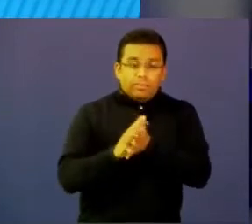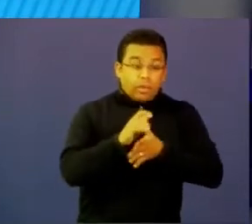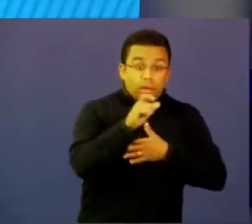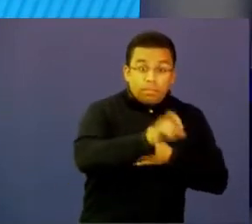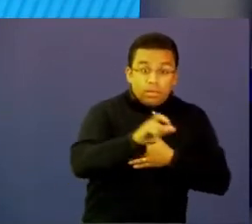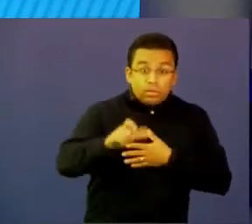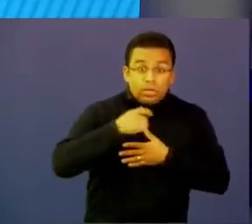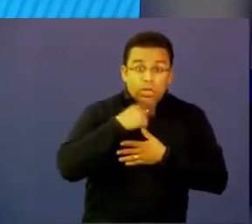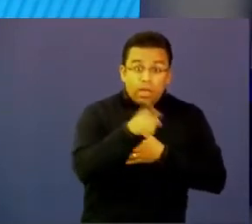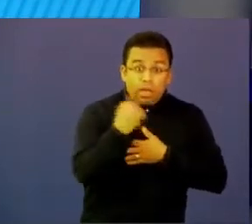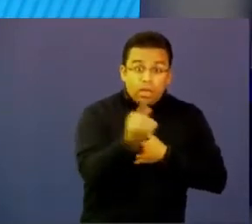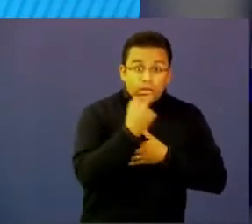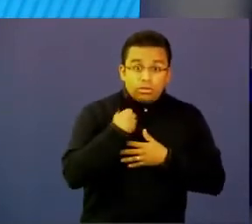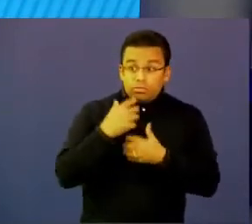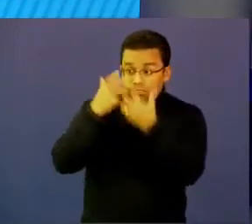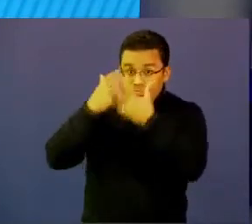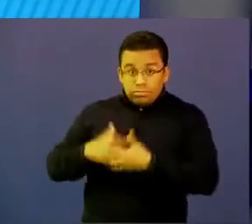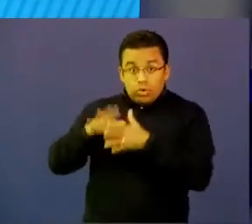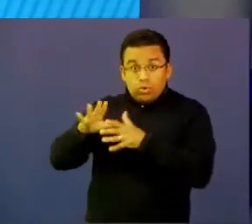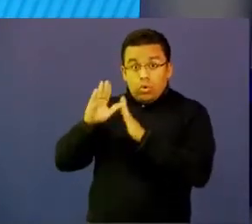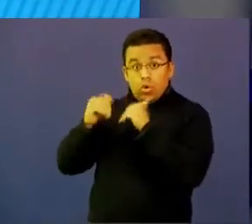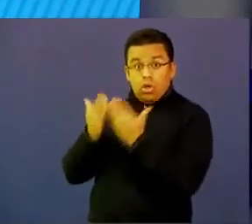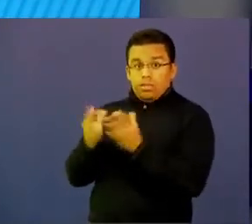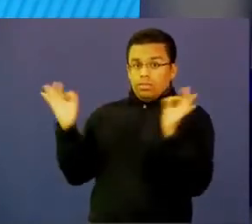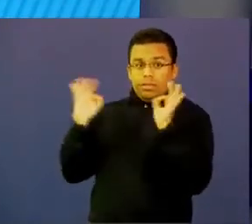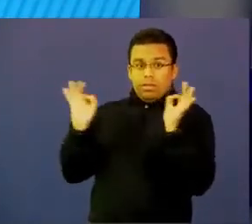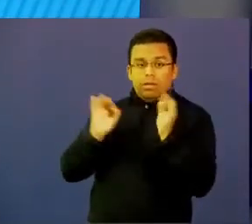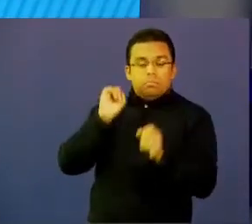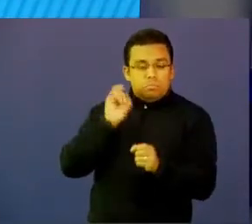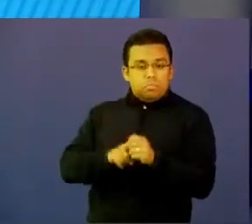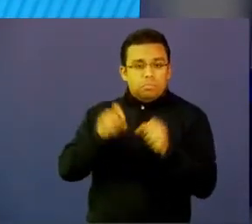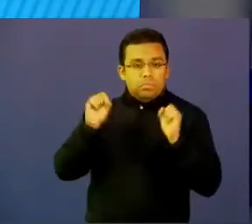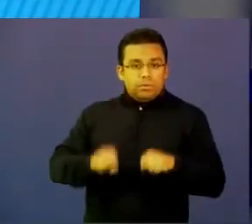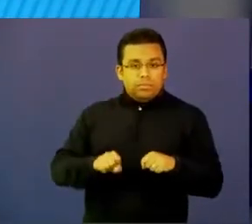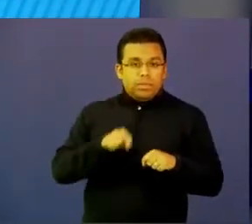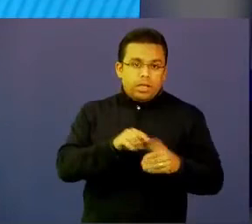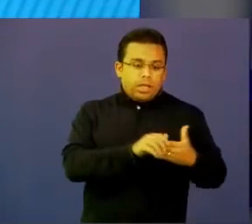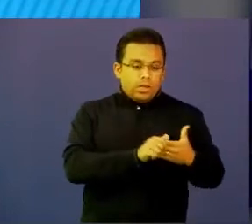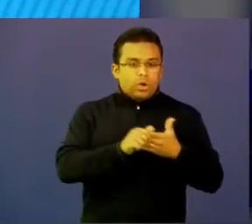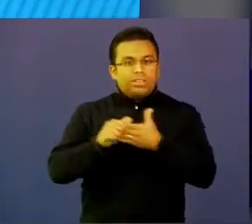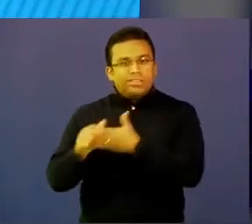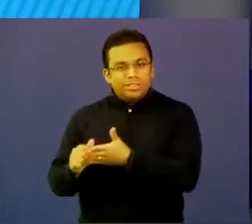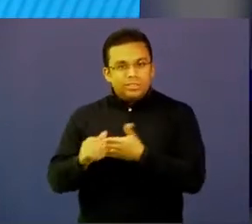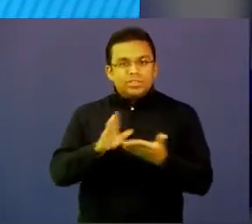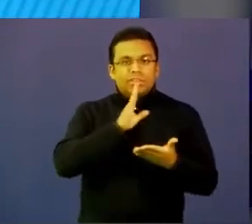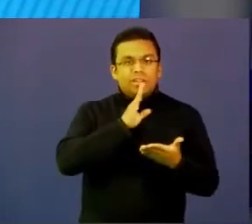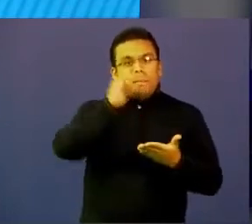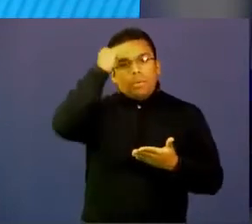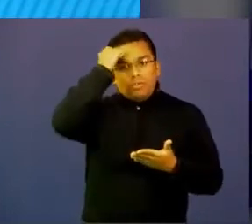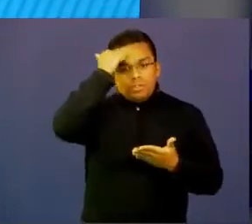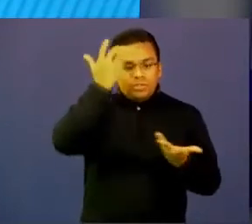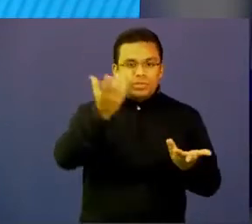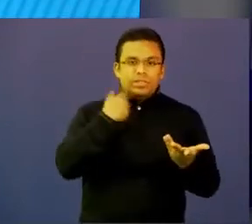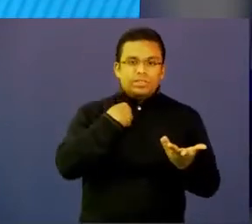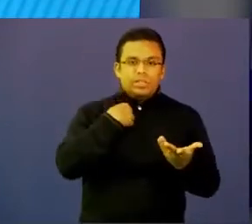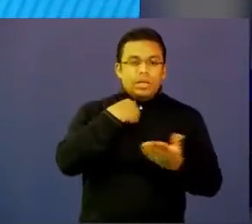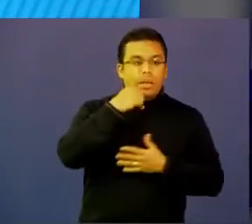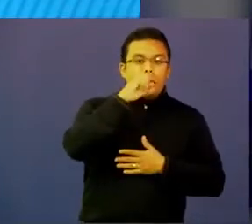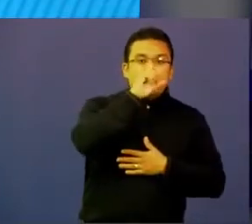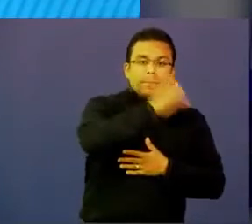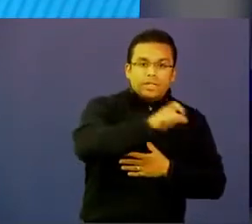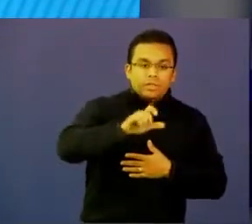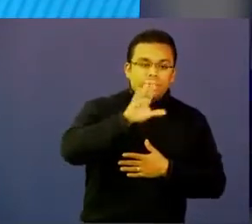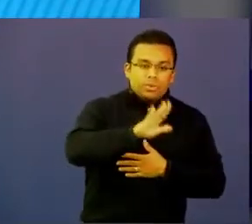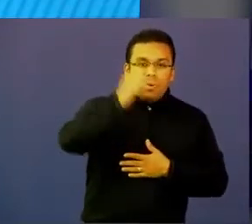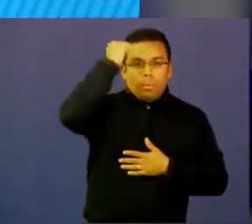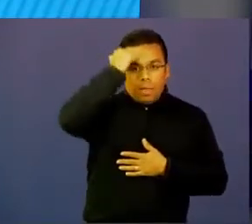sistema escolar, está solo lleno de oportunidades. Lo importante es contar con la orientación de los profesores, de los guías, de los pedagogos, de la sociedad